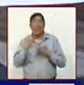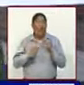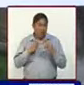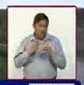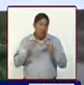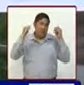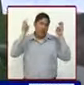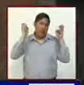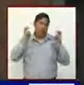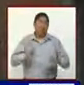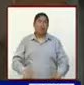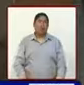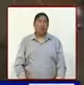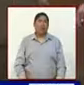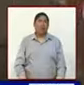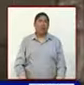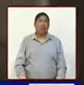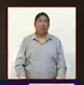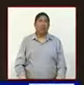a este caso.